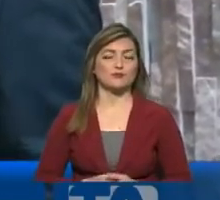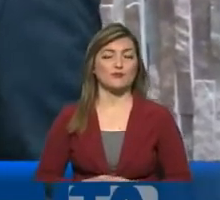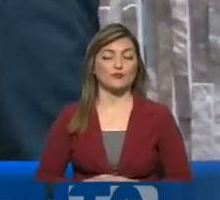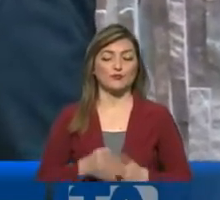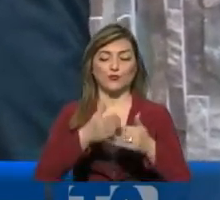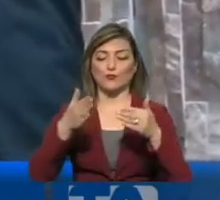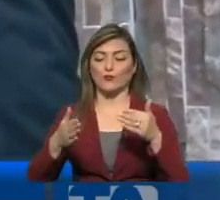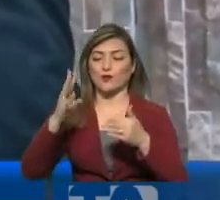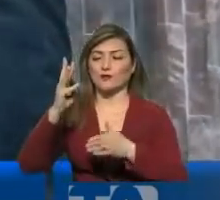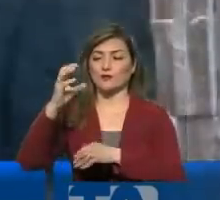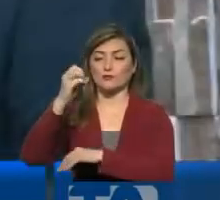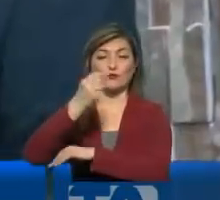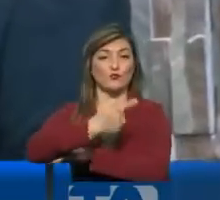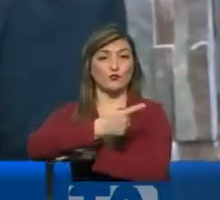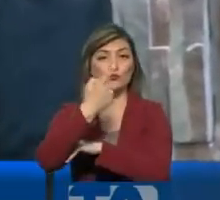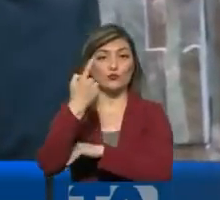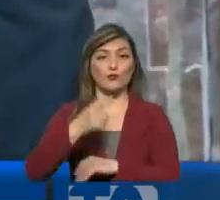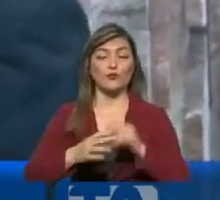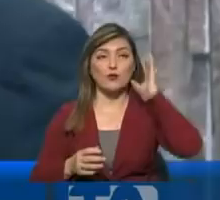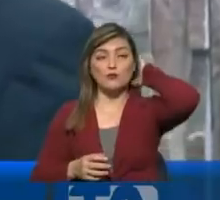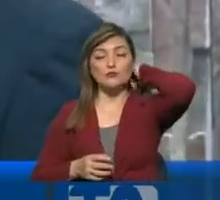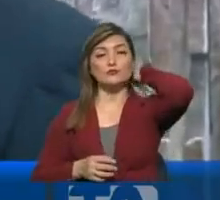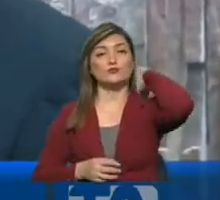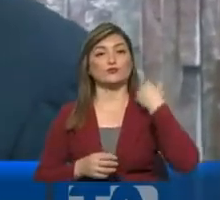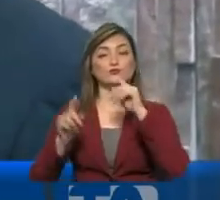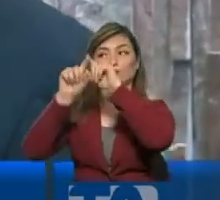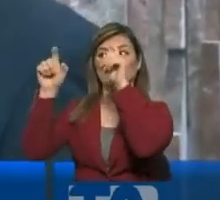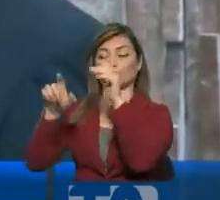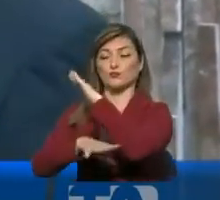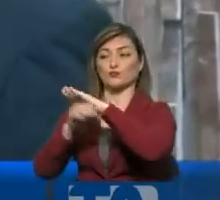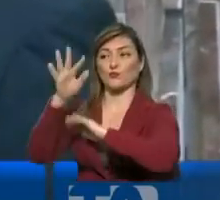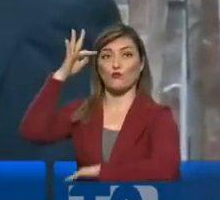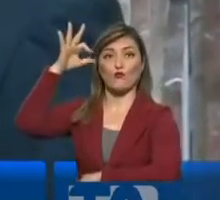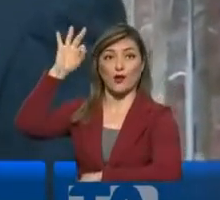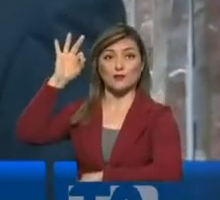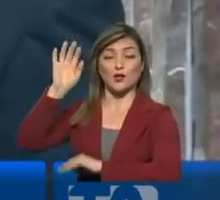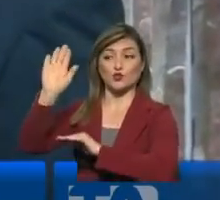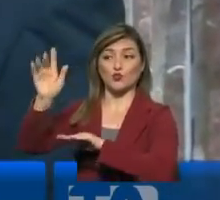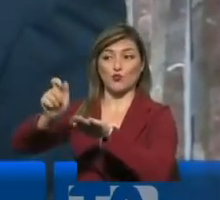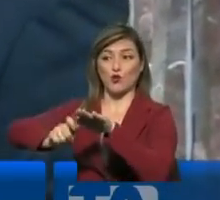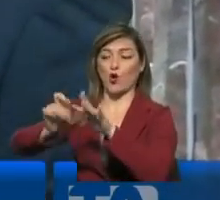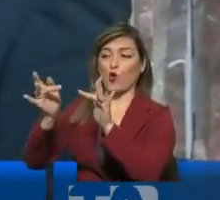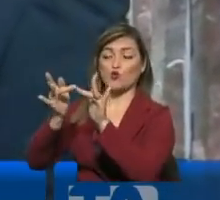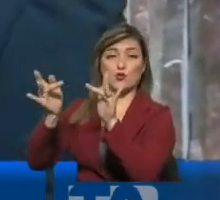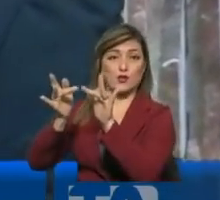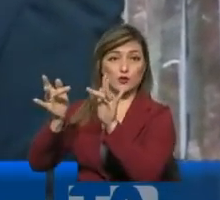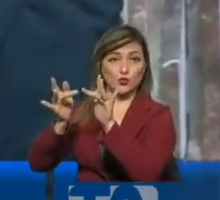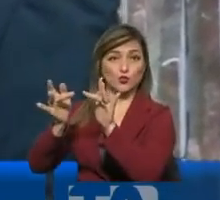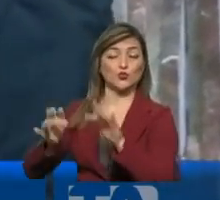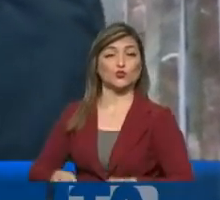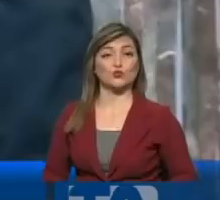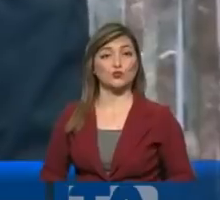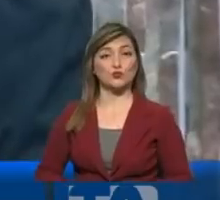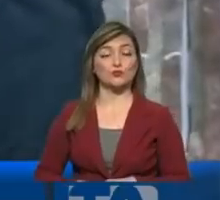En un plazo de 60 días. Hemos tomado ya contacto con los abogados de la compañía Perenco